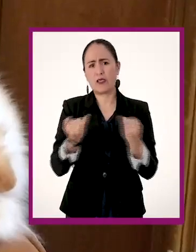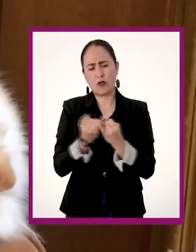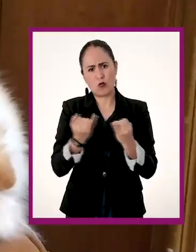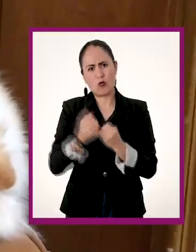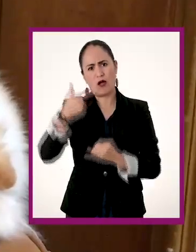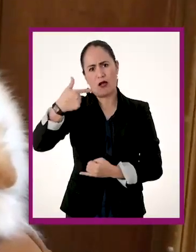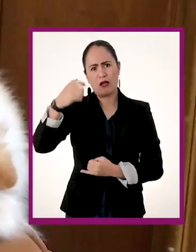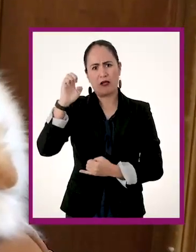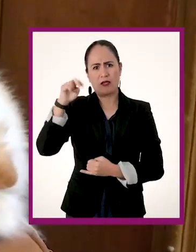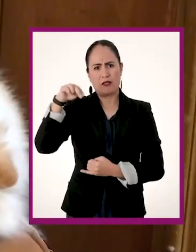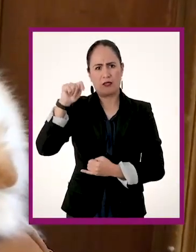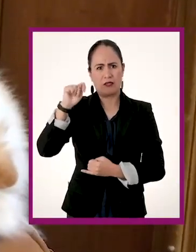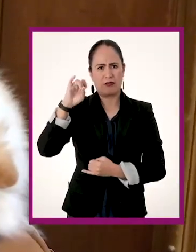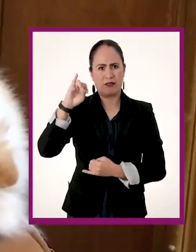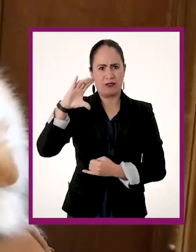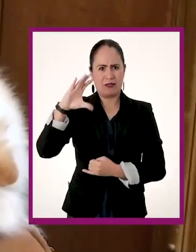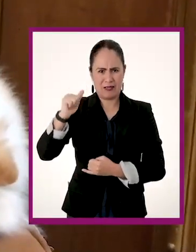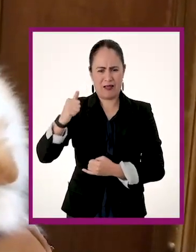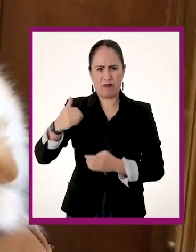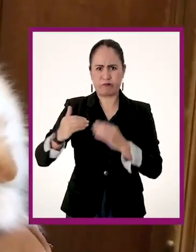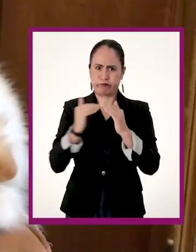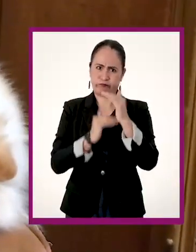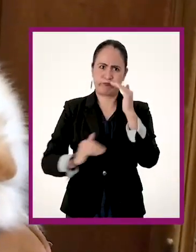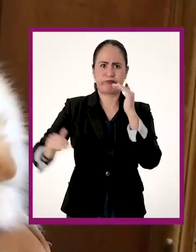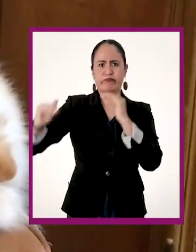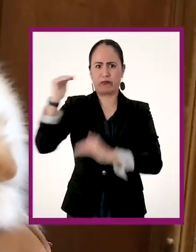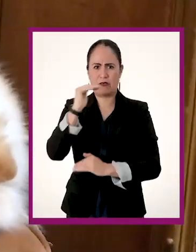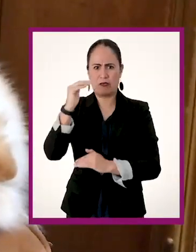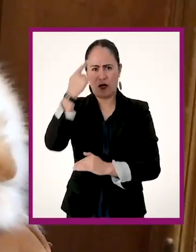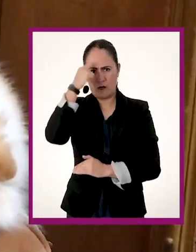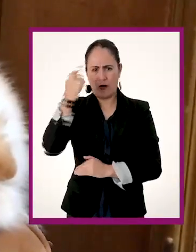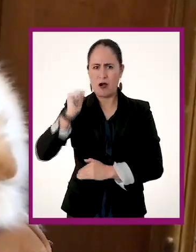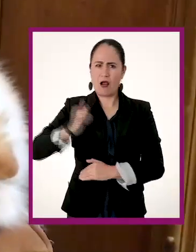es genética avanzada para